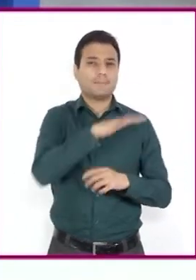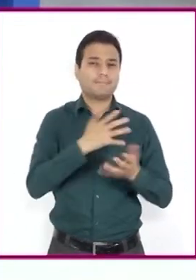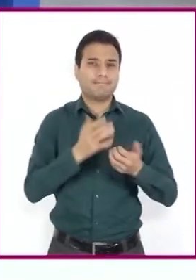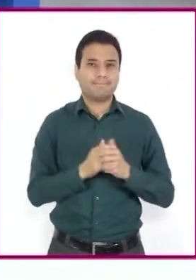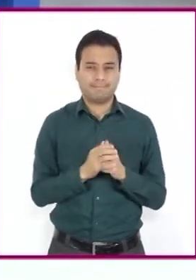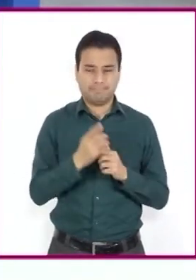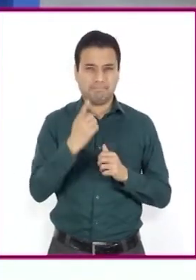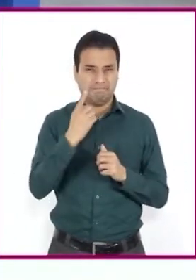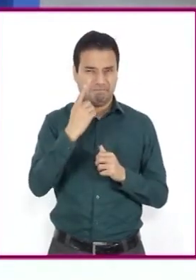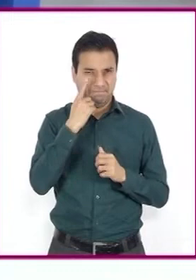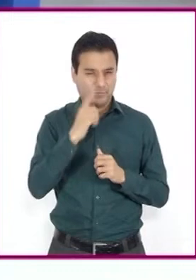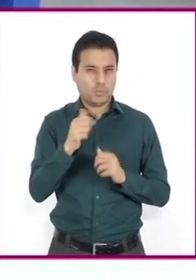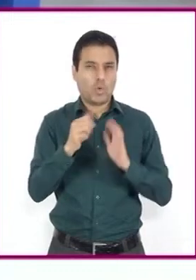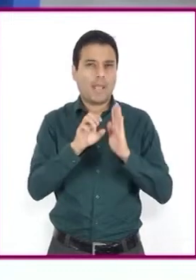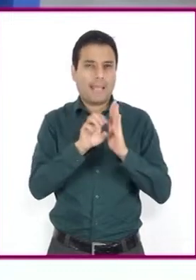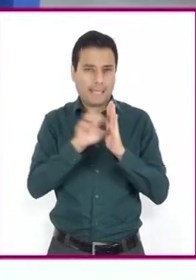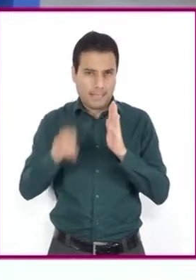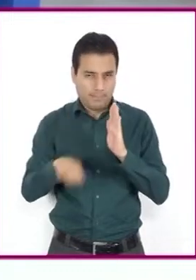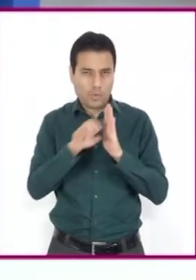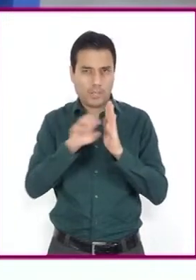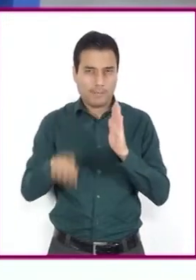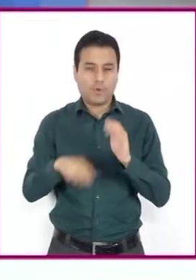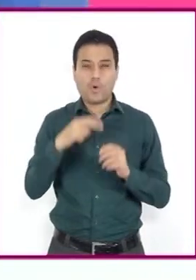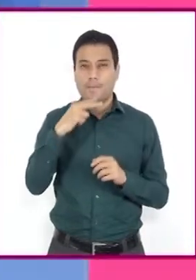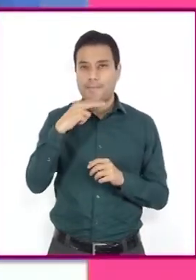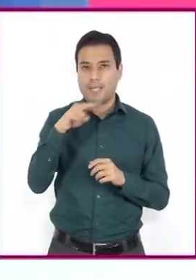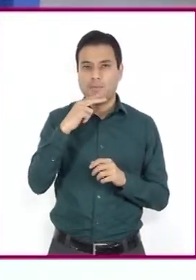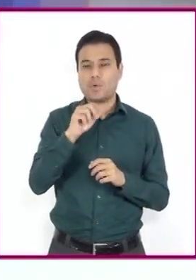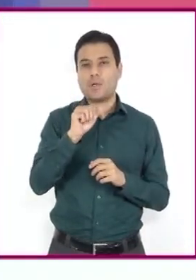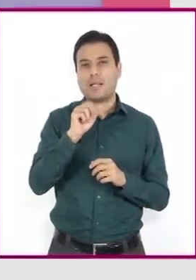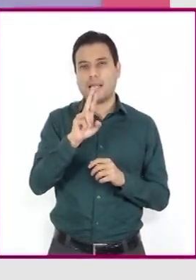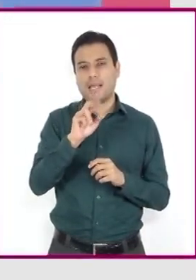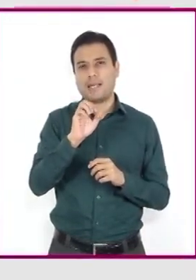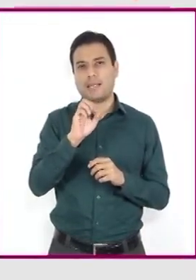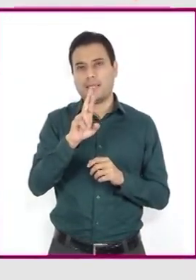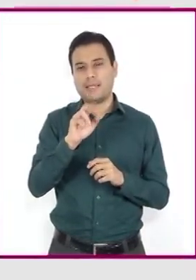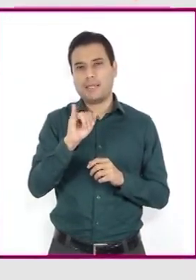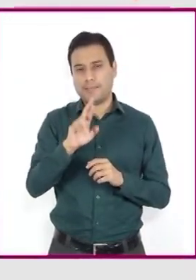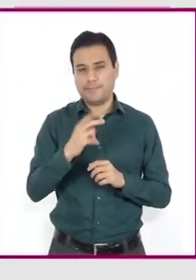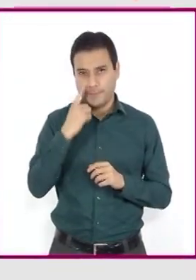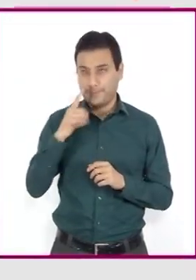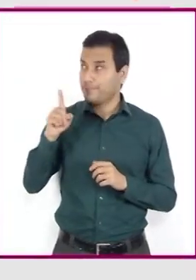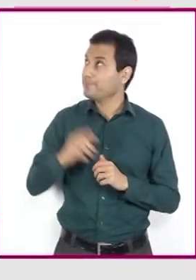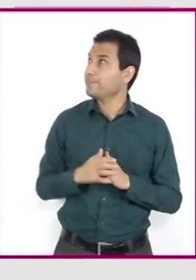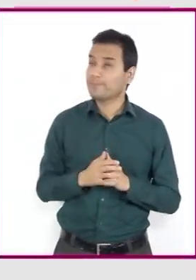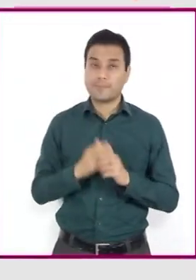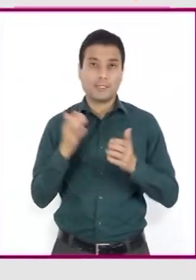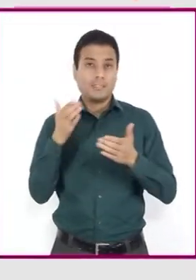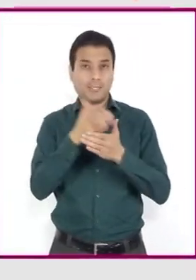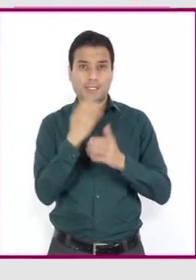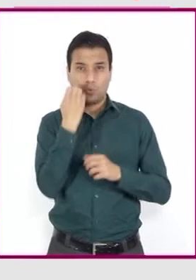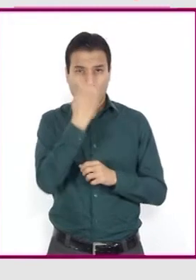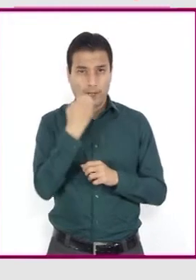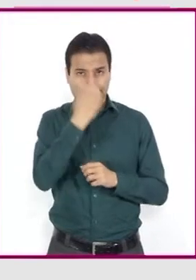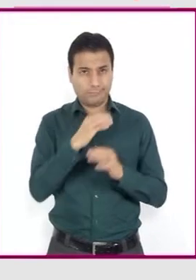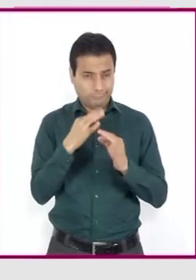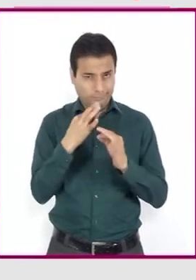Veamos todos ejemplos en infinitivo de un reglamento escolar. Asistir a la escuela con